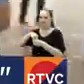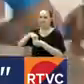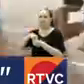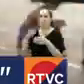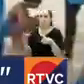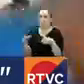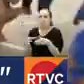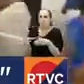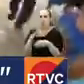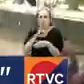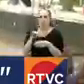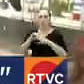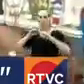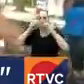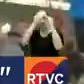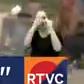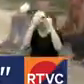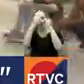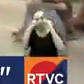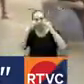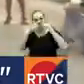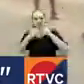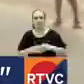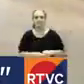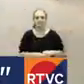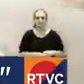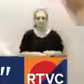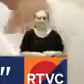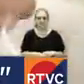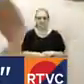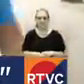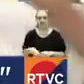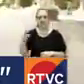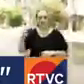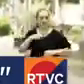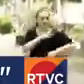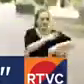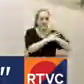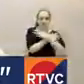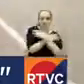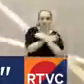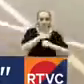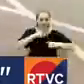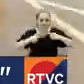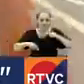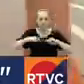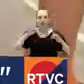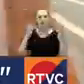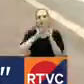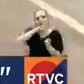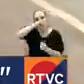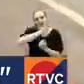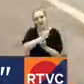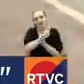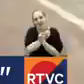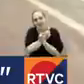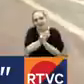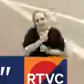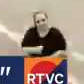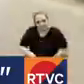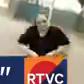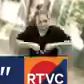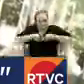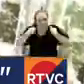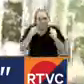grupo base de baile representativo. Sus gestos, los movimientos, hacen parte del amor que siente al interiorizar cada